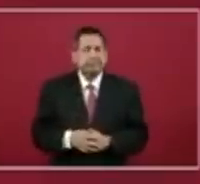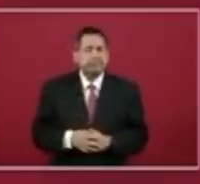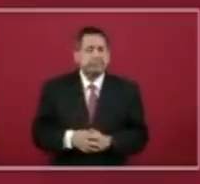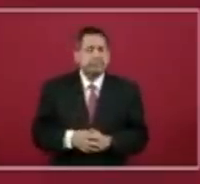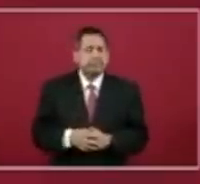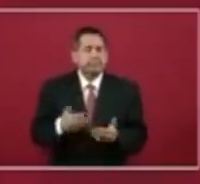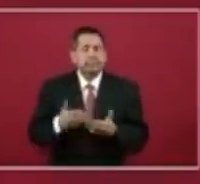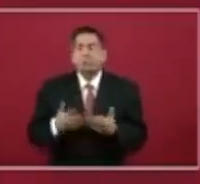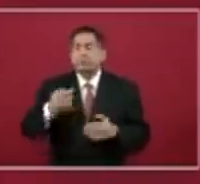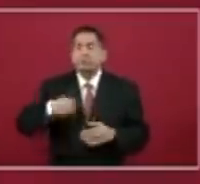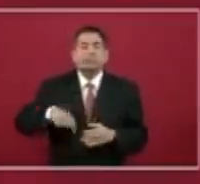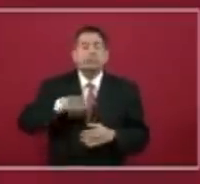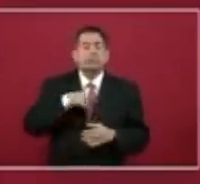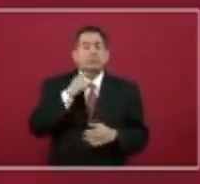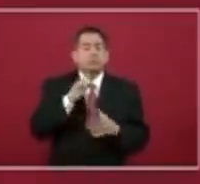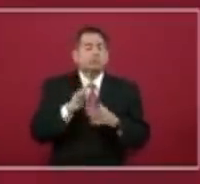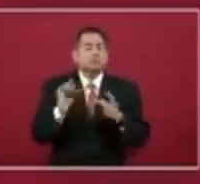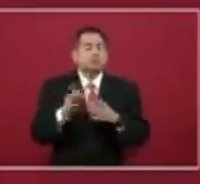Hablamos